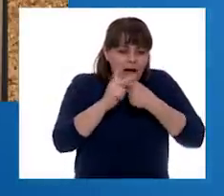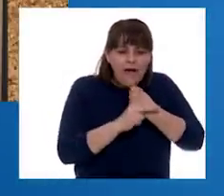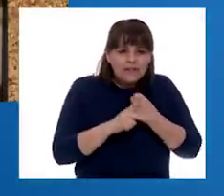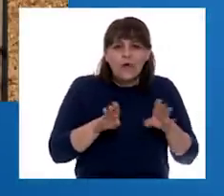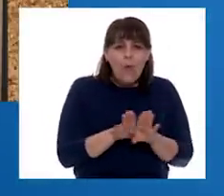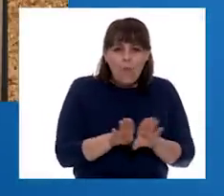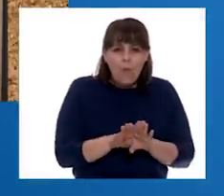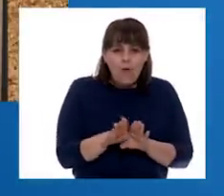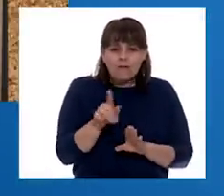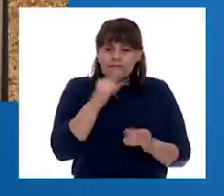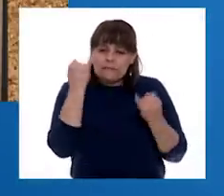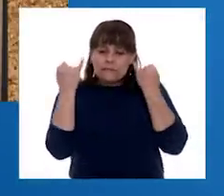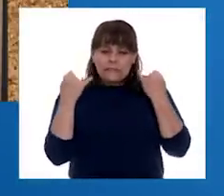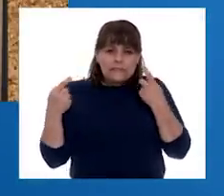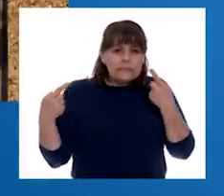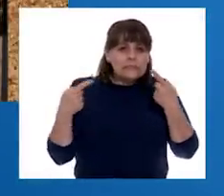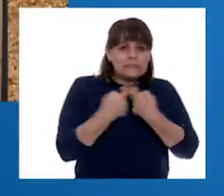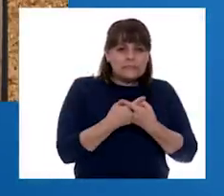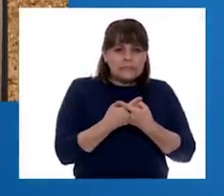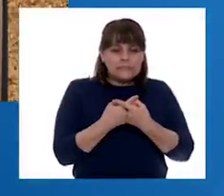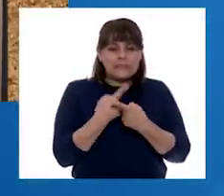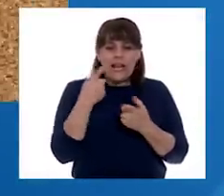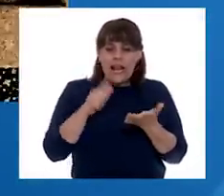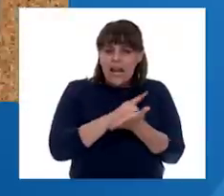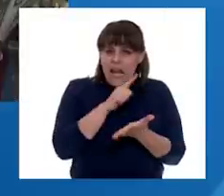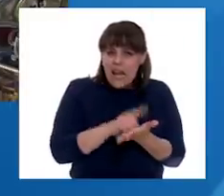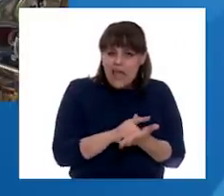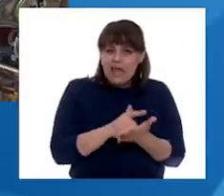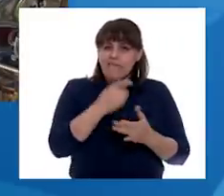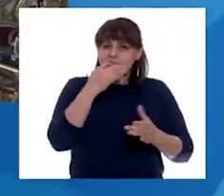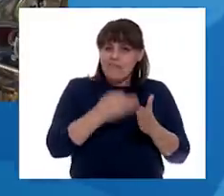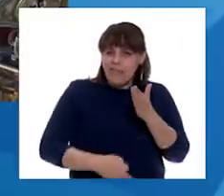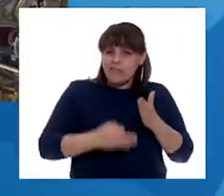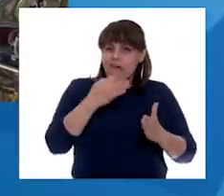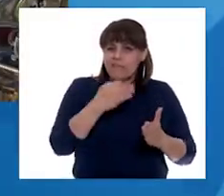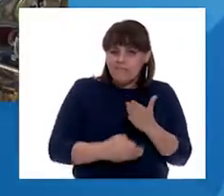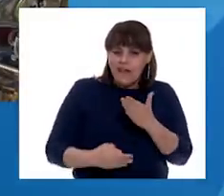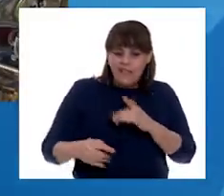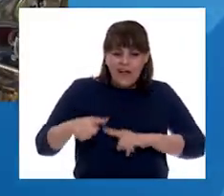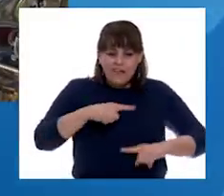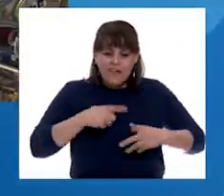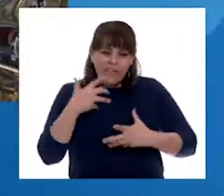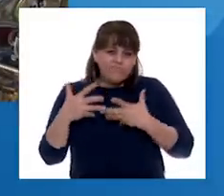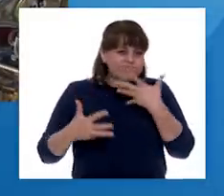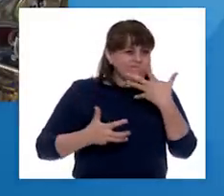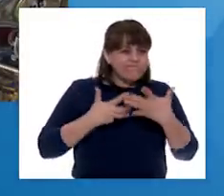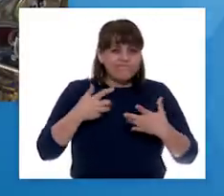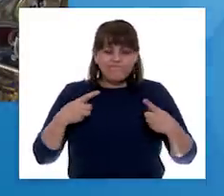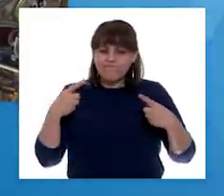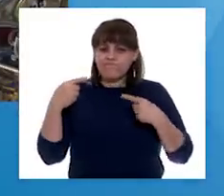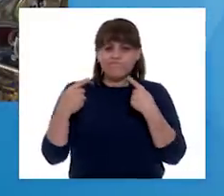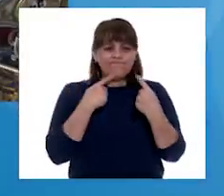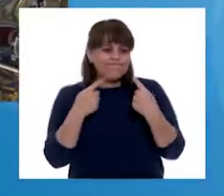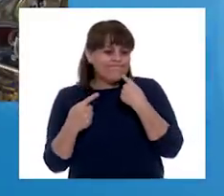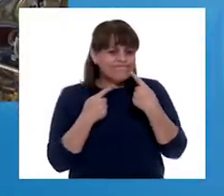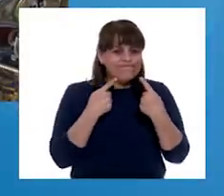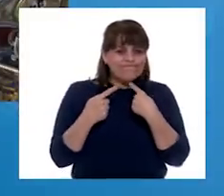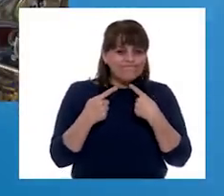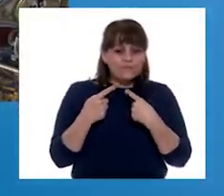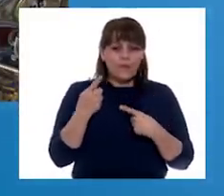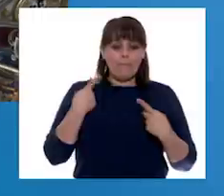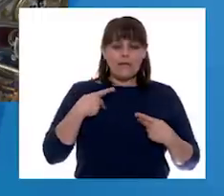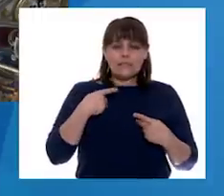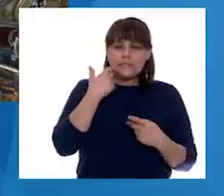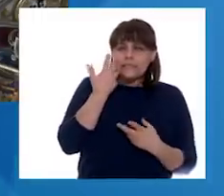Congreso eran inconsistentes, contradictorias e incompletas. Los conflictos permitieron que los militares ambiciosos tuvieran rienda suelta en el